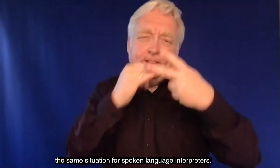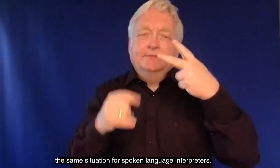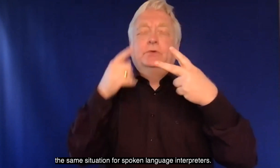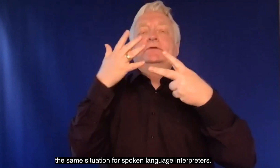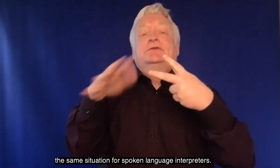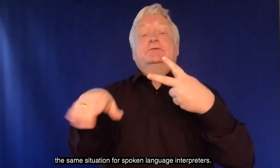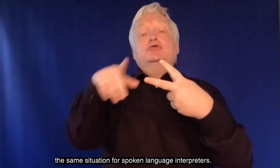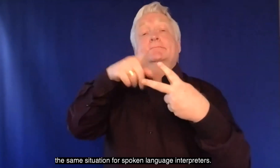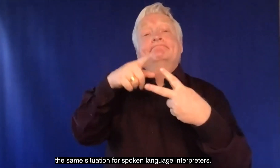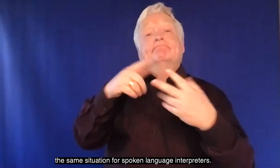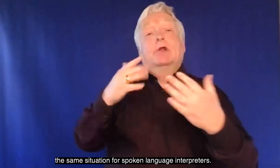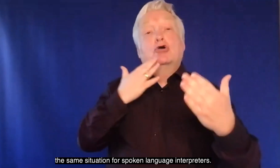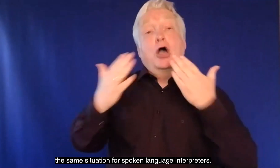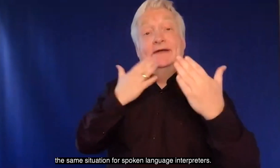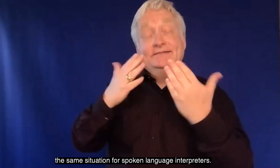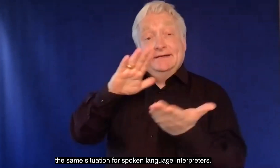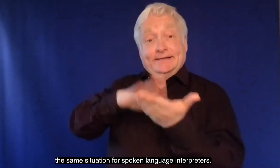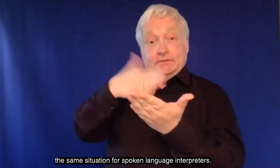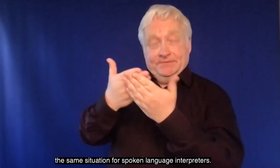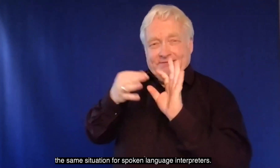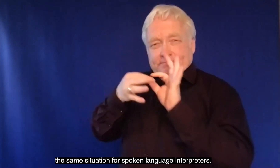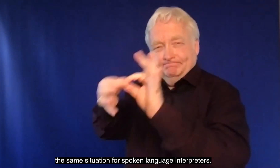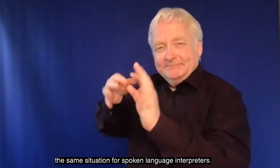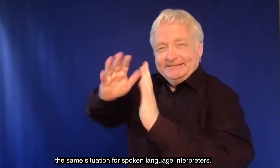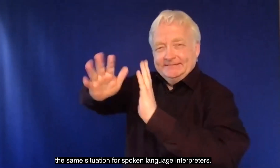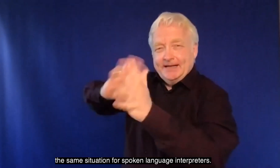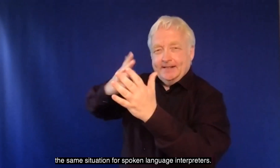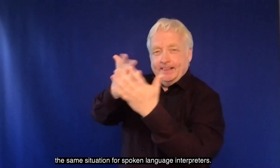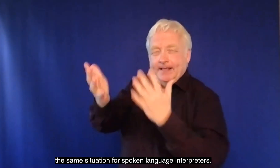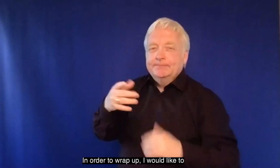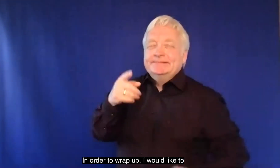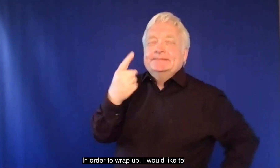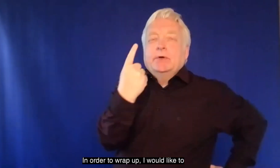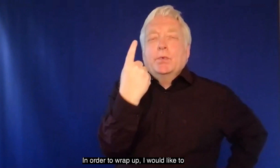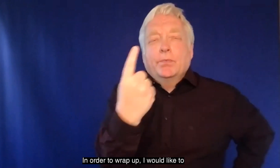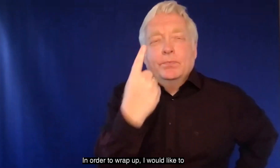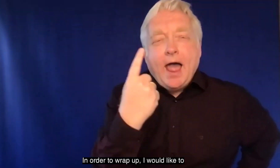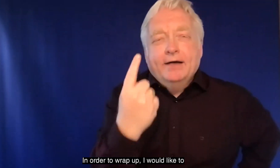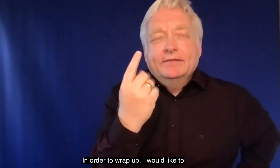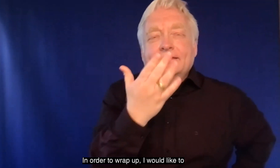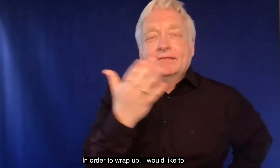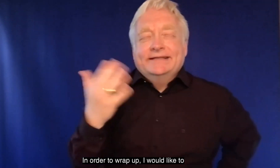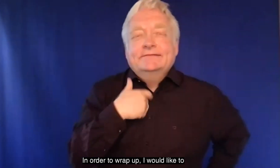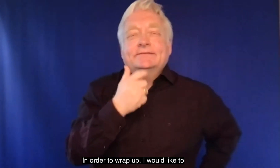Para terminar mi intervención, me gustaría mencionar que